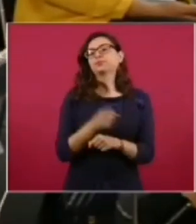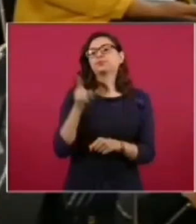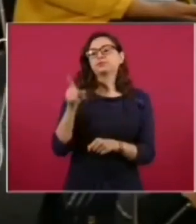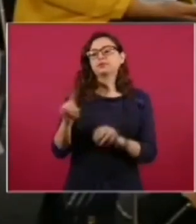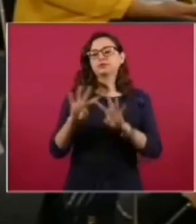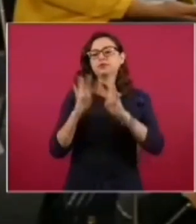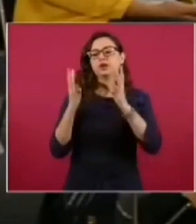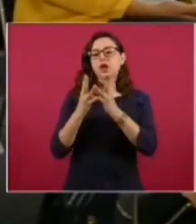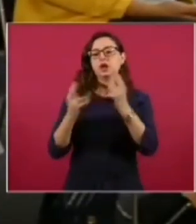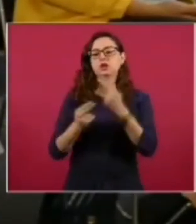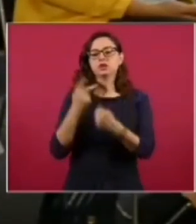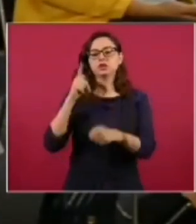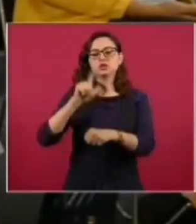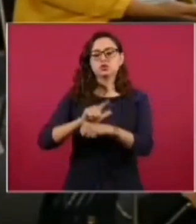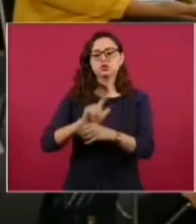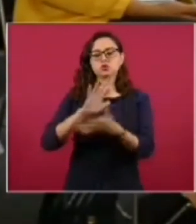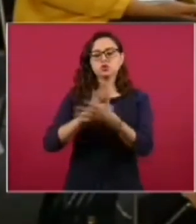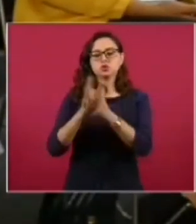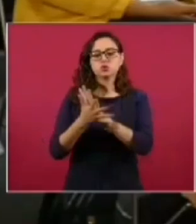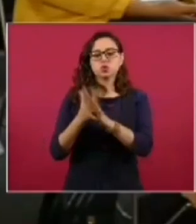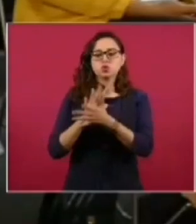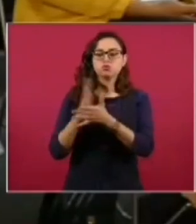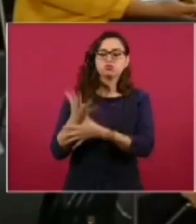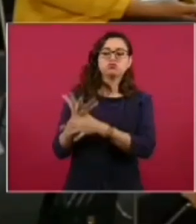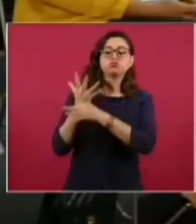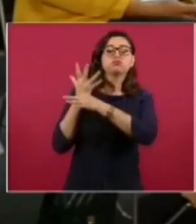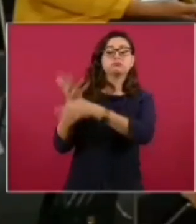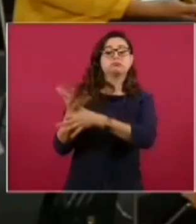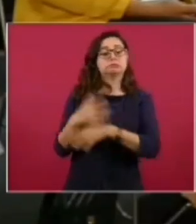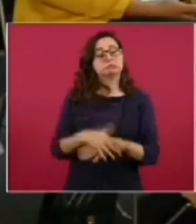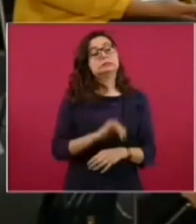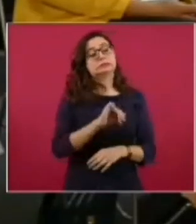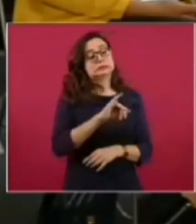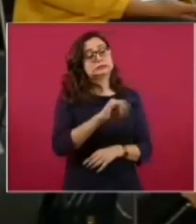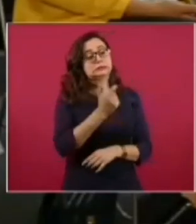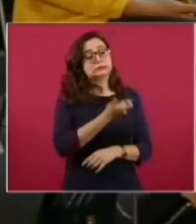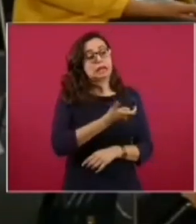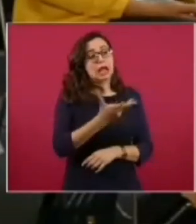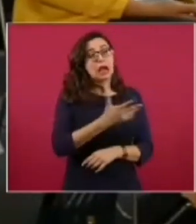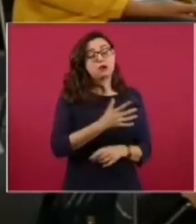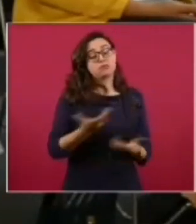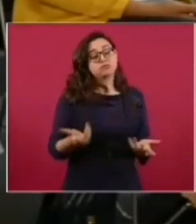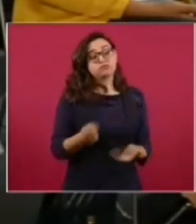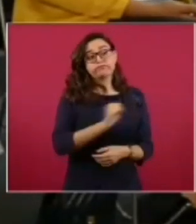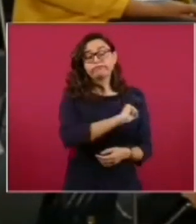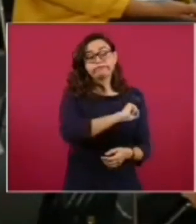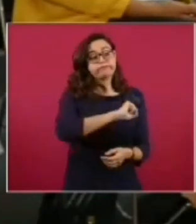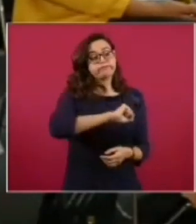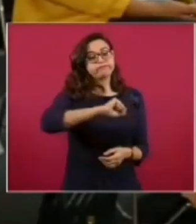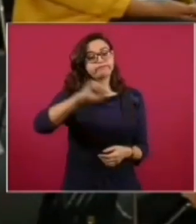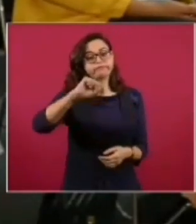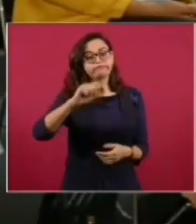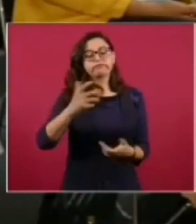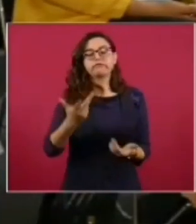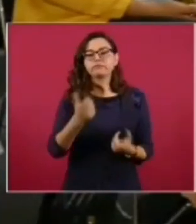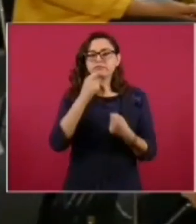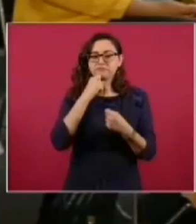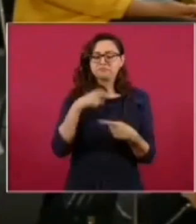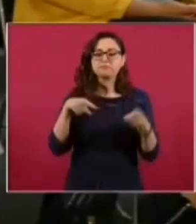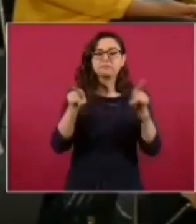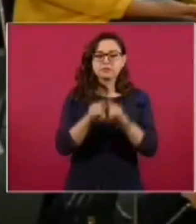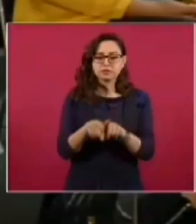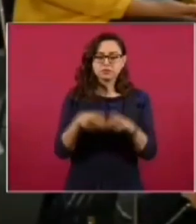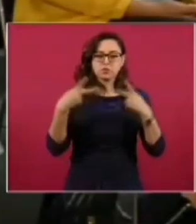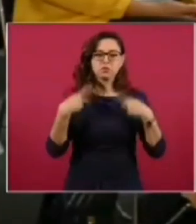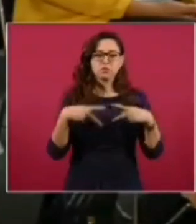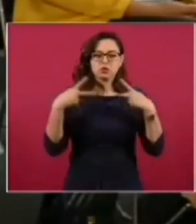que esto se debe, pues, al incremento de algunas materias primas. Por su parte, los dueños de algunas tortillerías comentan